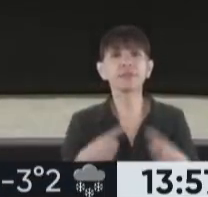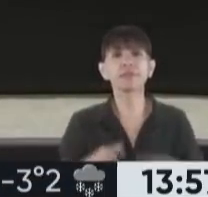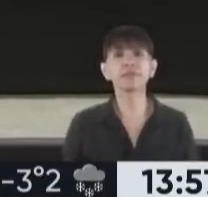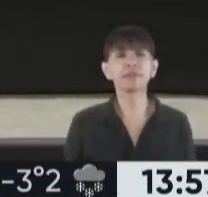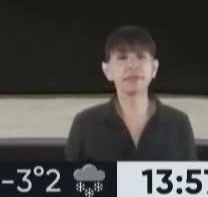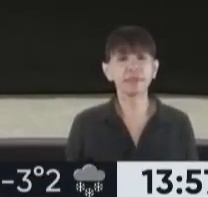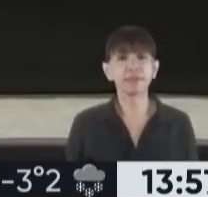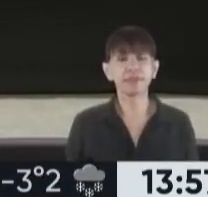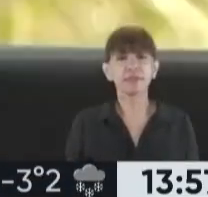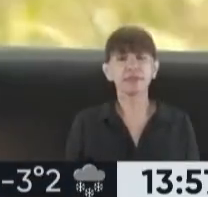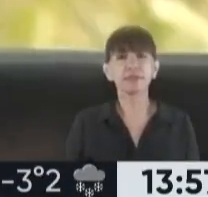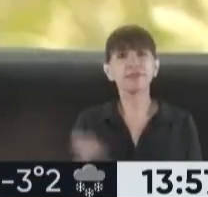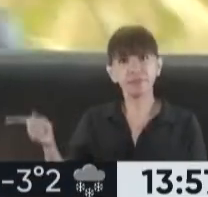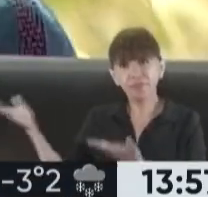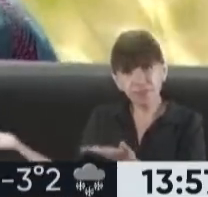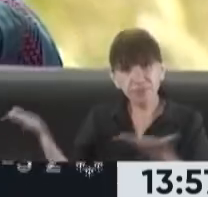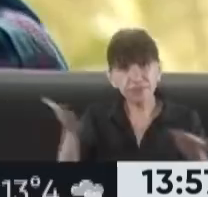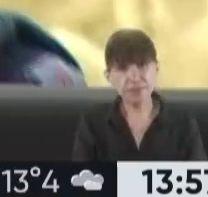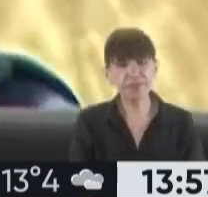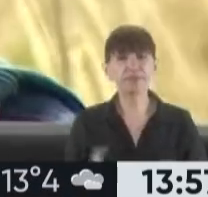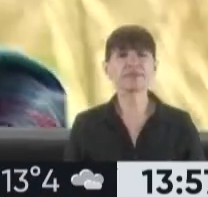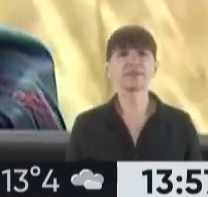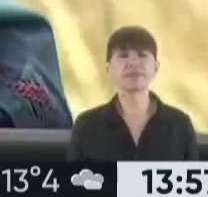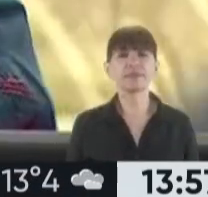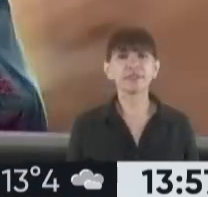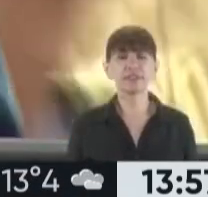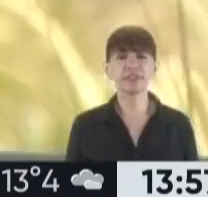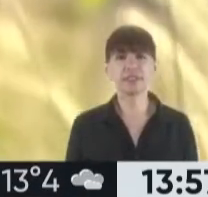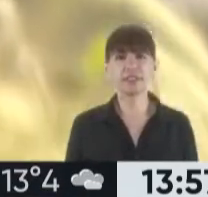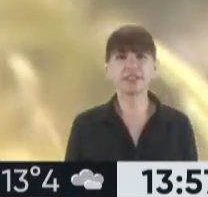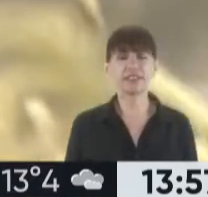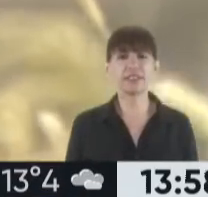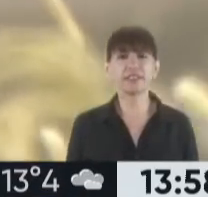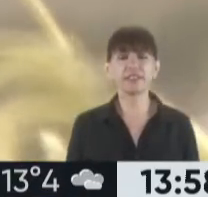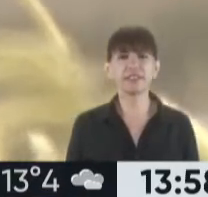doña Eulogia, está usted invitada, ¿puede ser? Muchas gracias.